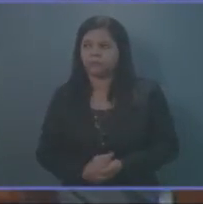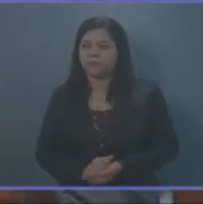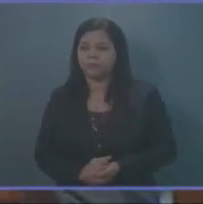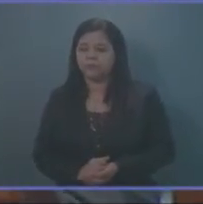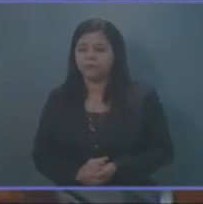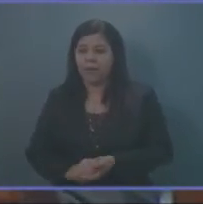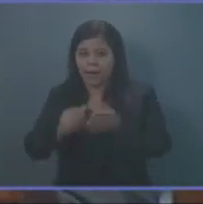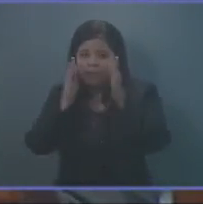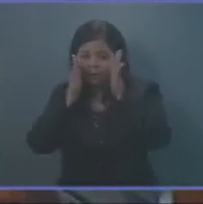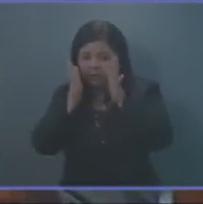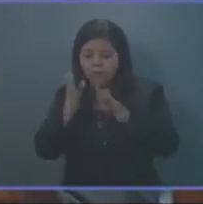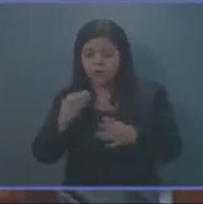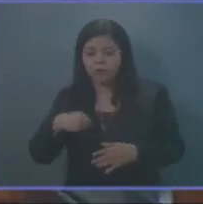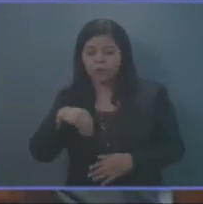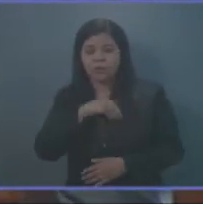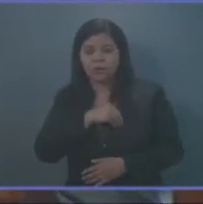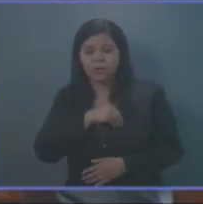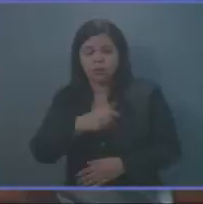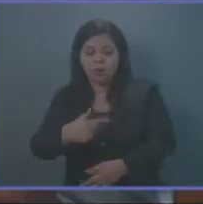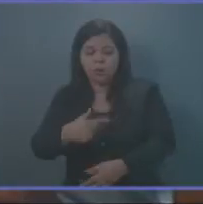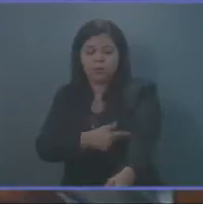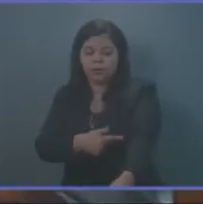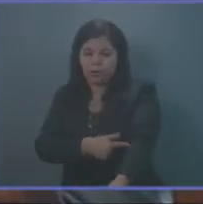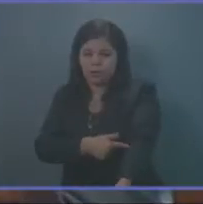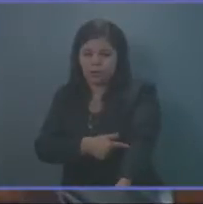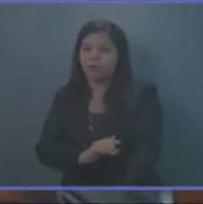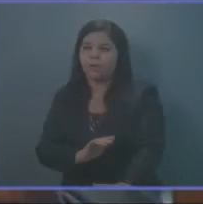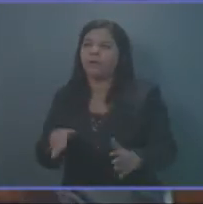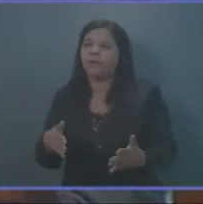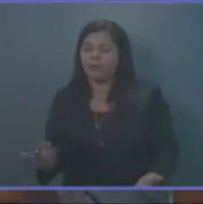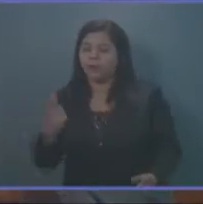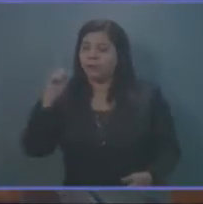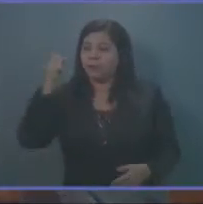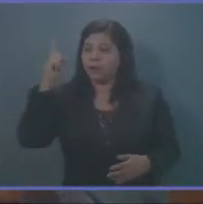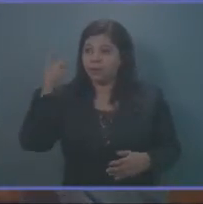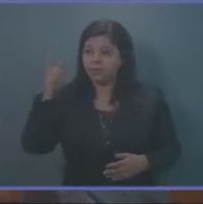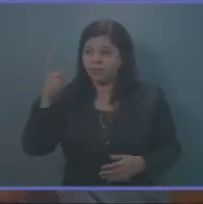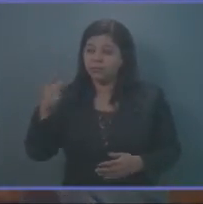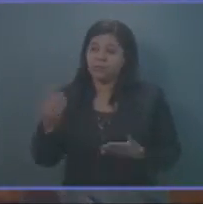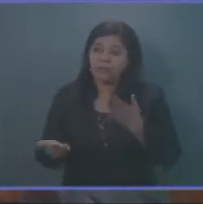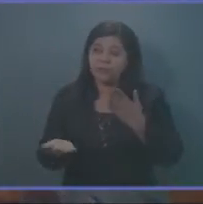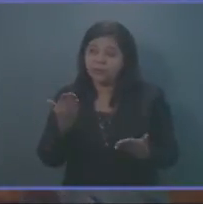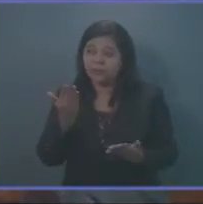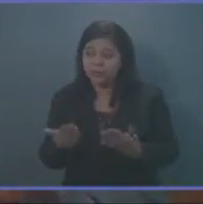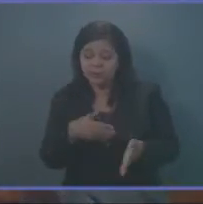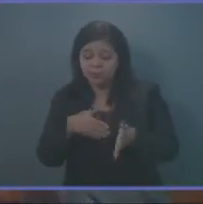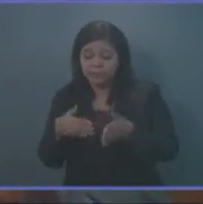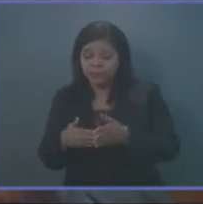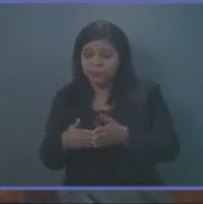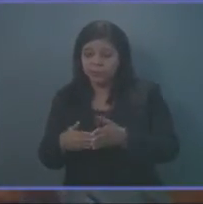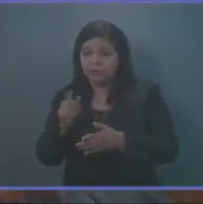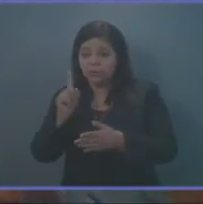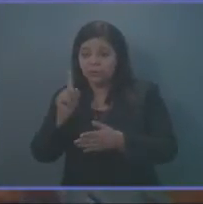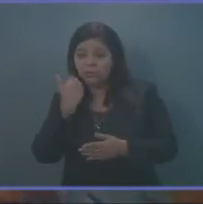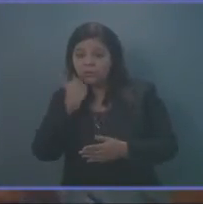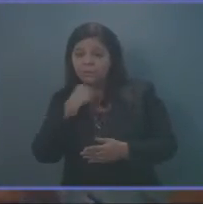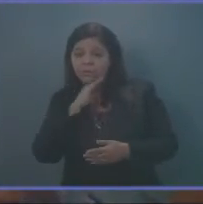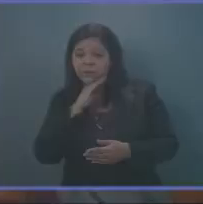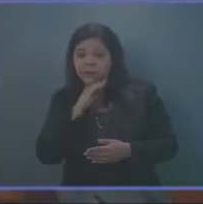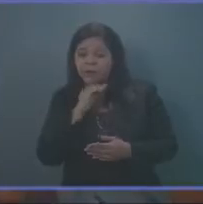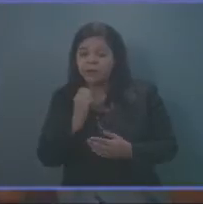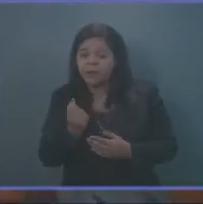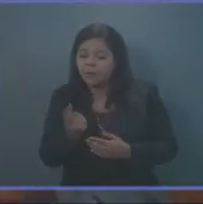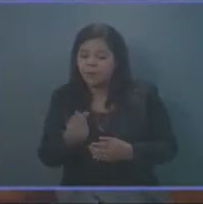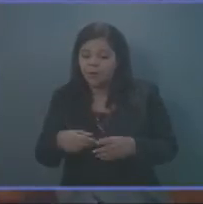Atención médica, hospitalaria, para los docentes que en el momento que entren a situación de retiro